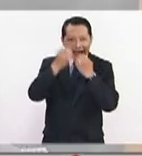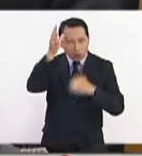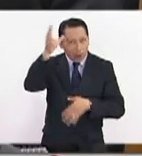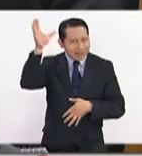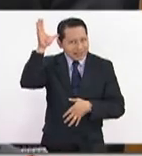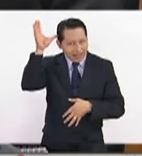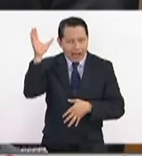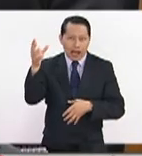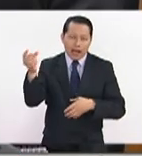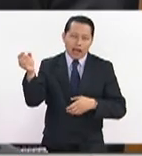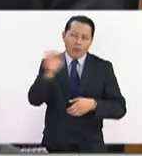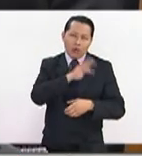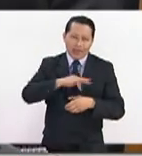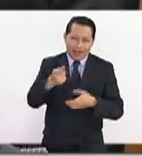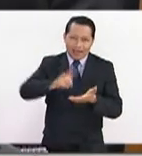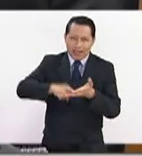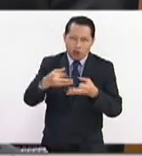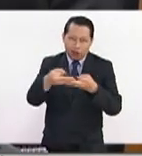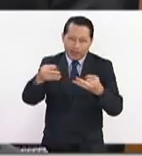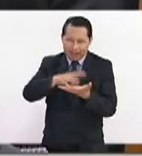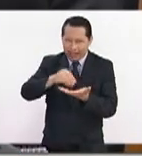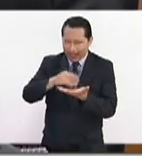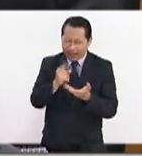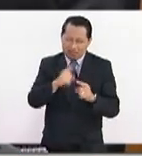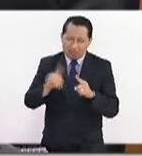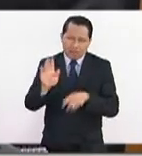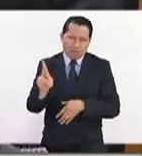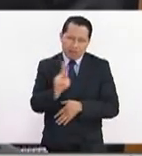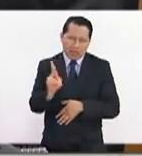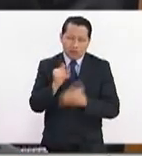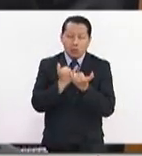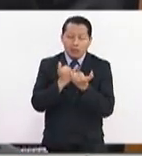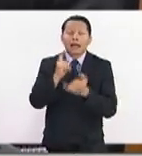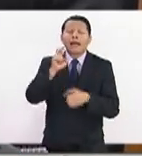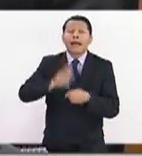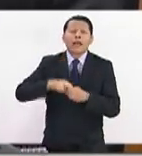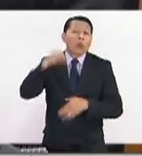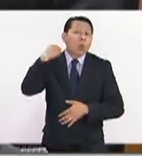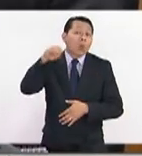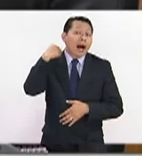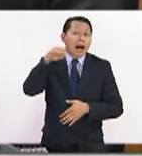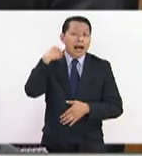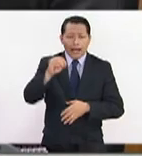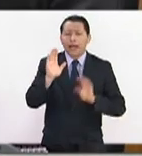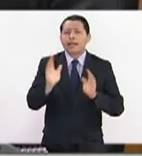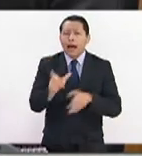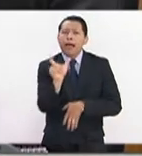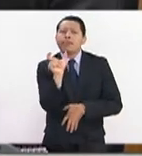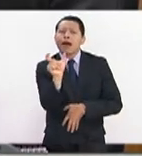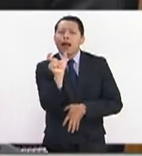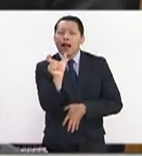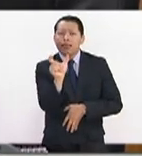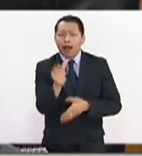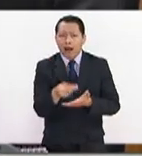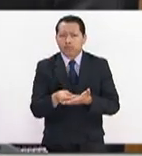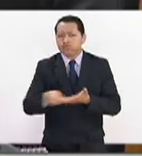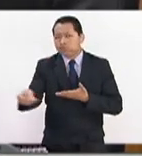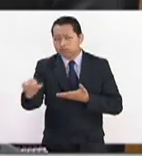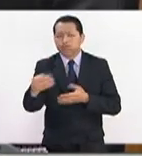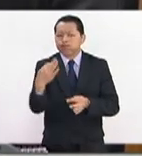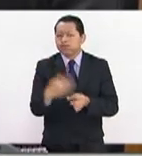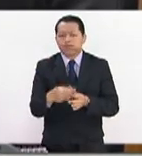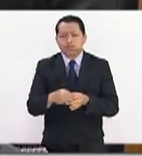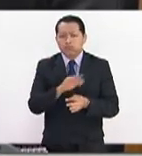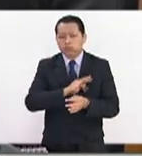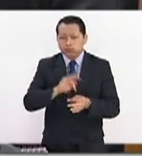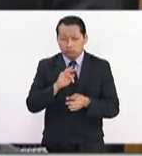piedra. ¿Qué está pasando? Pues ya en Oaxaca concluimos prácticamente la entrega de las tarjetas, ya está la gente